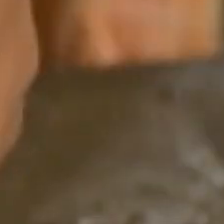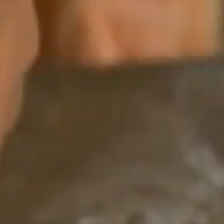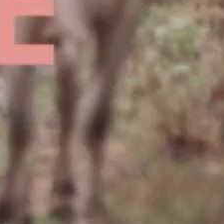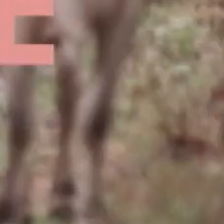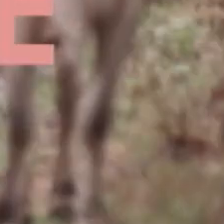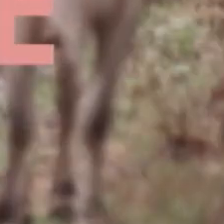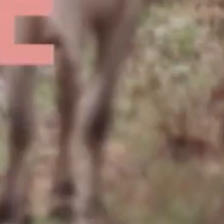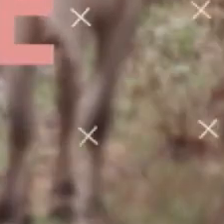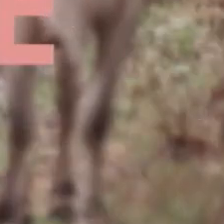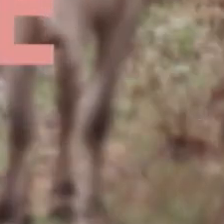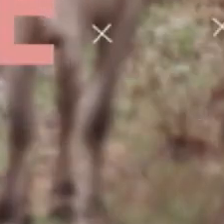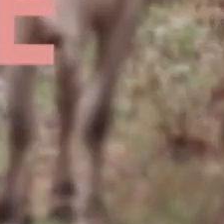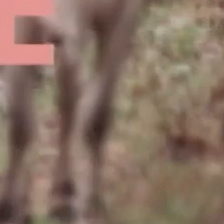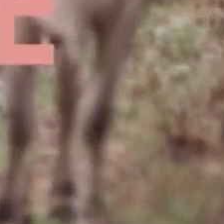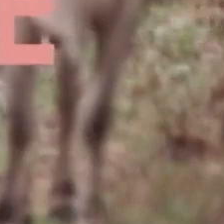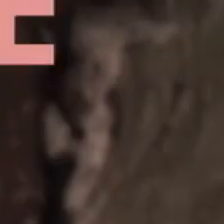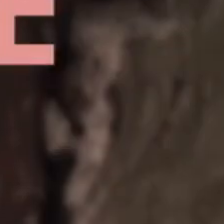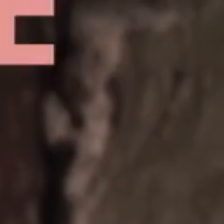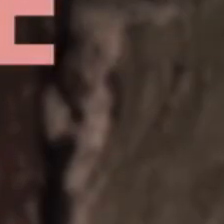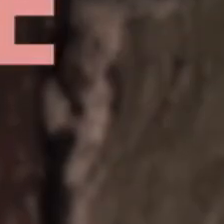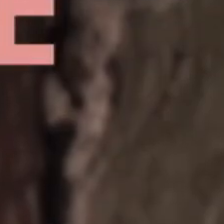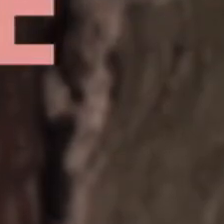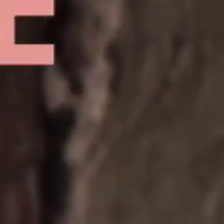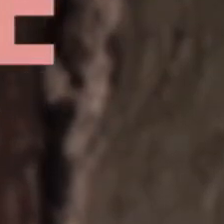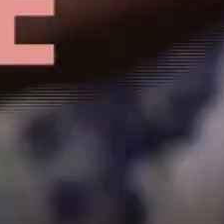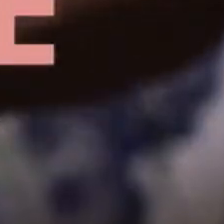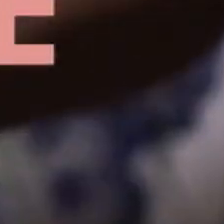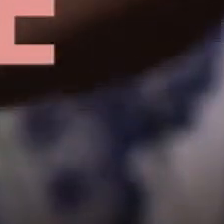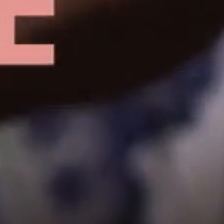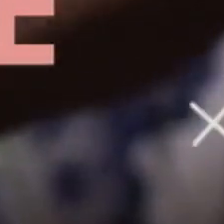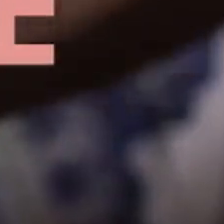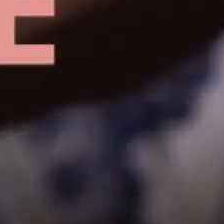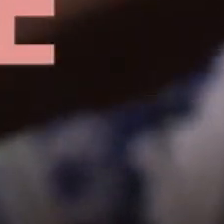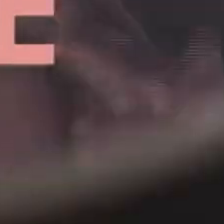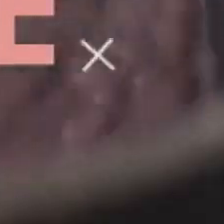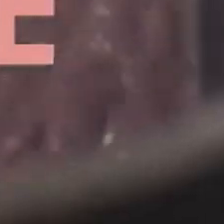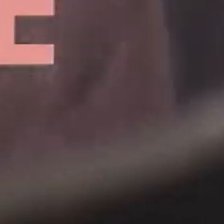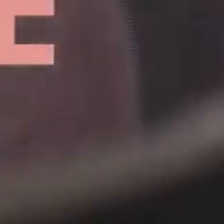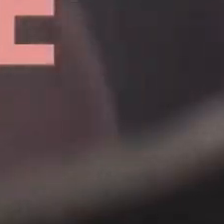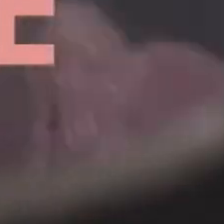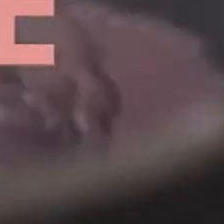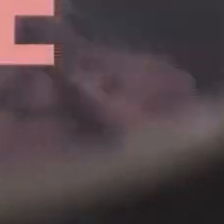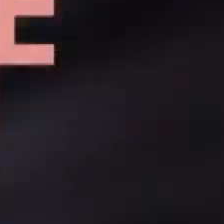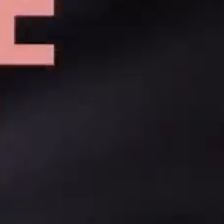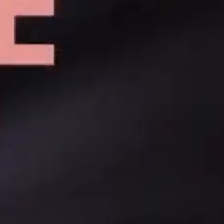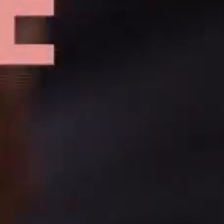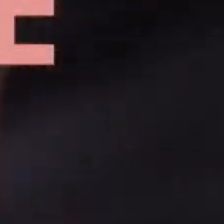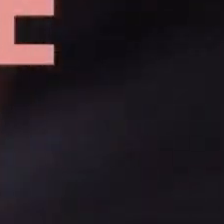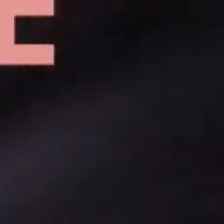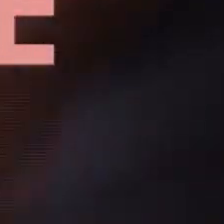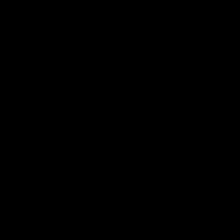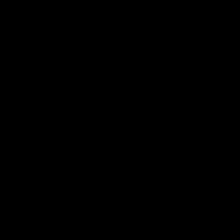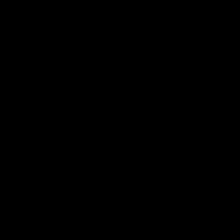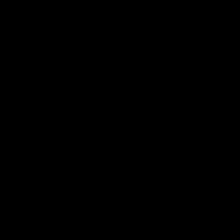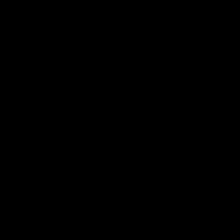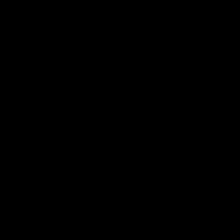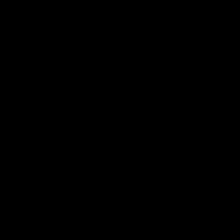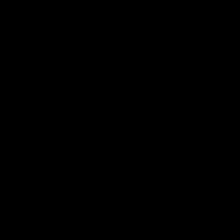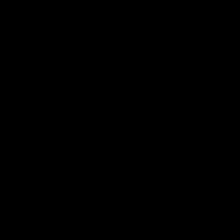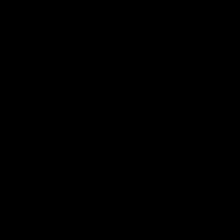de la artesanía. ¡Viva la anexión de Guanacaste! Aquí en 13, Costa Rica Televisión.